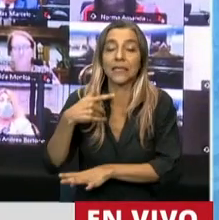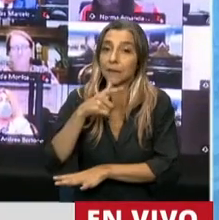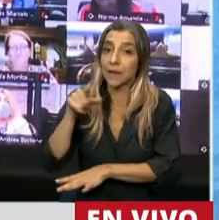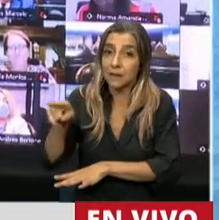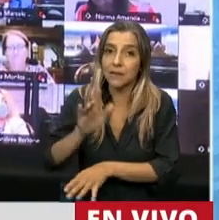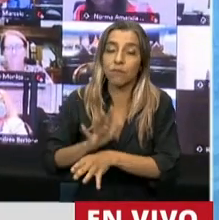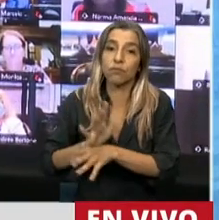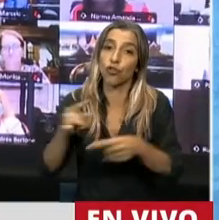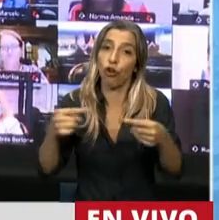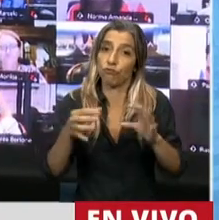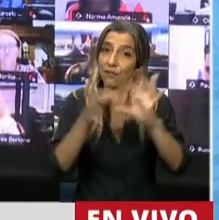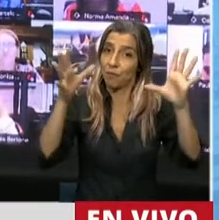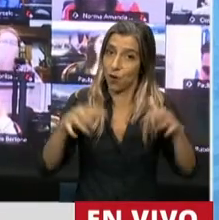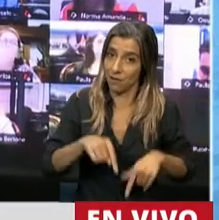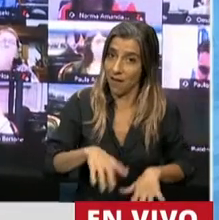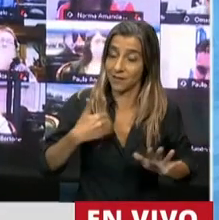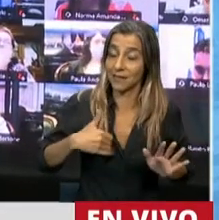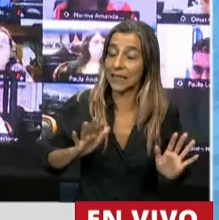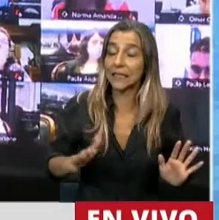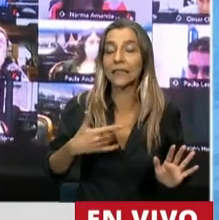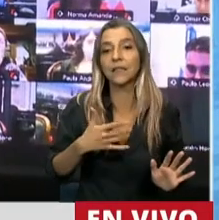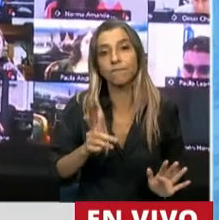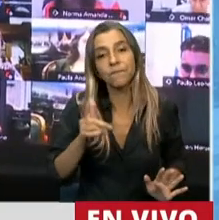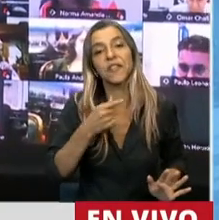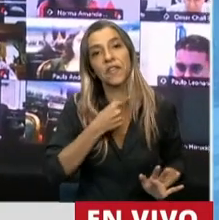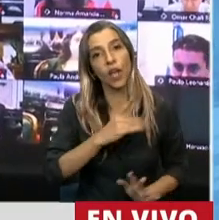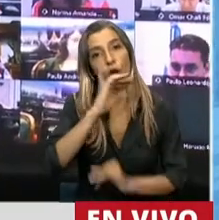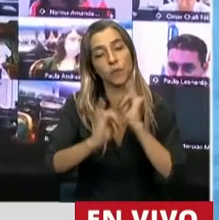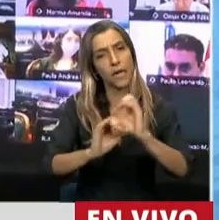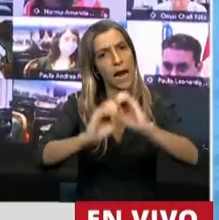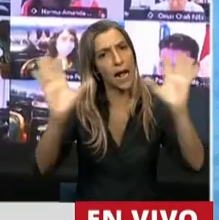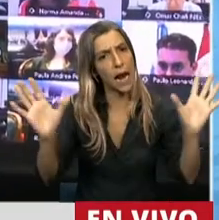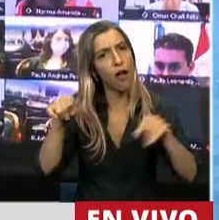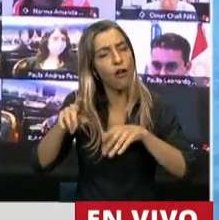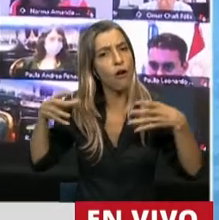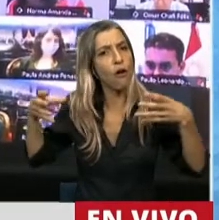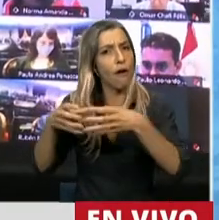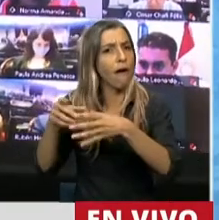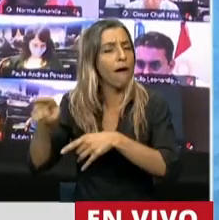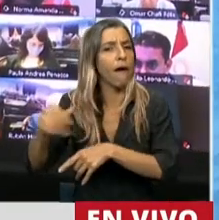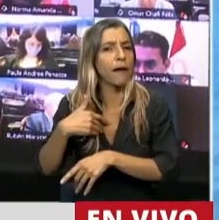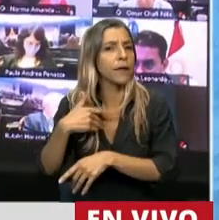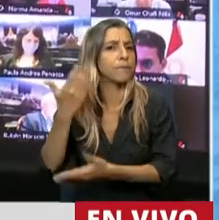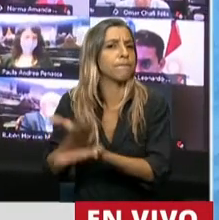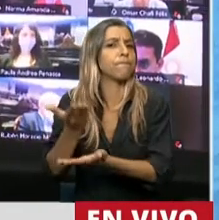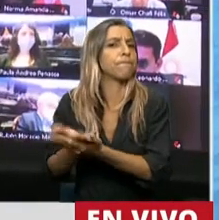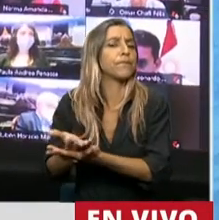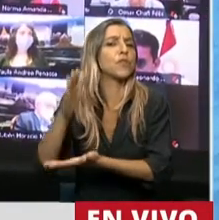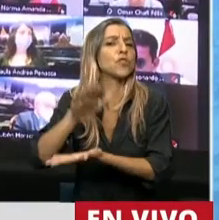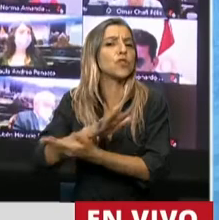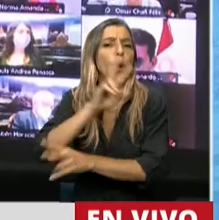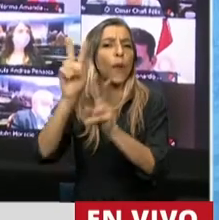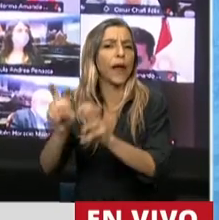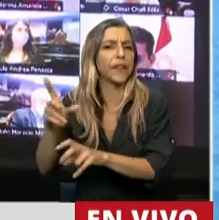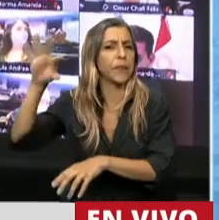democracia. Y en eso, señor presidente, quiero decirlo con claridad, esta mesa plantea inclusive cuestiones que tienen que ver con la